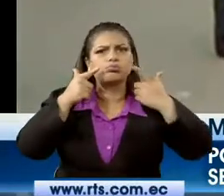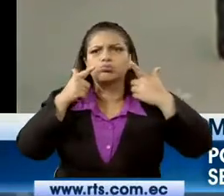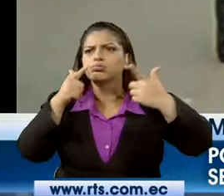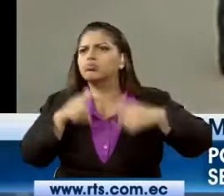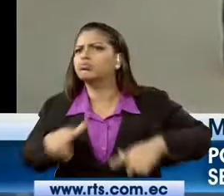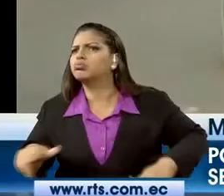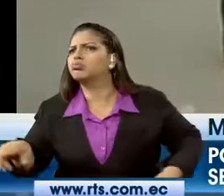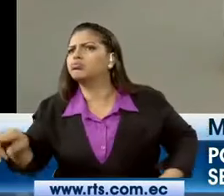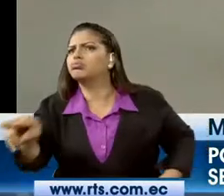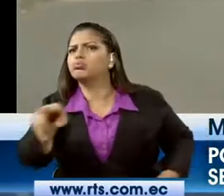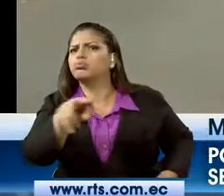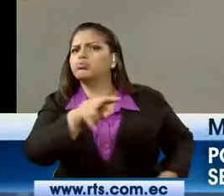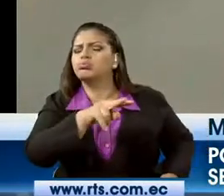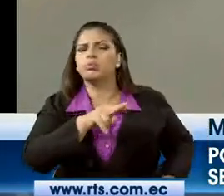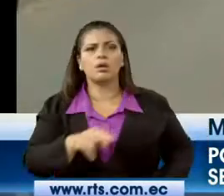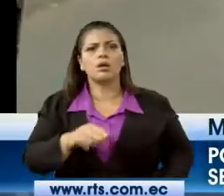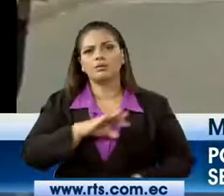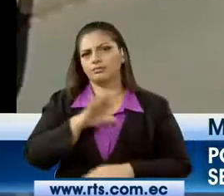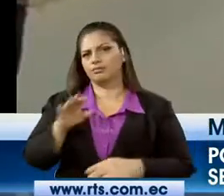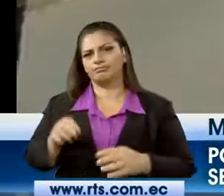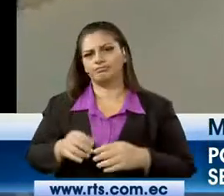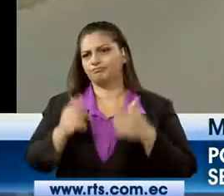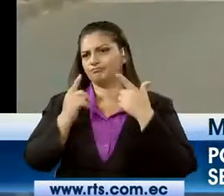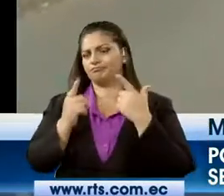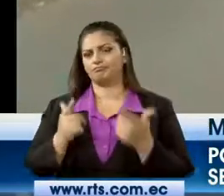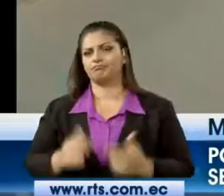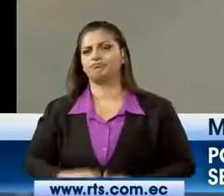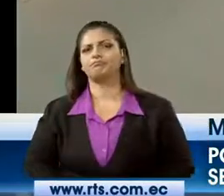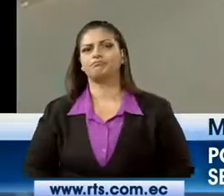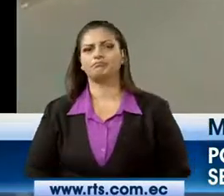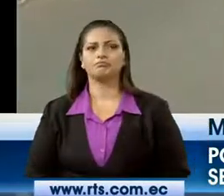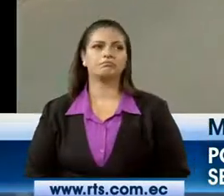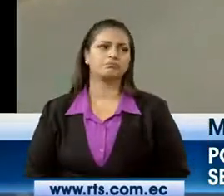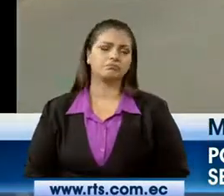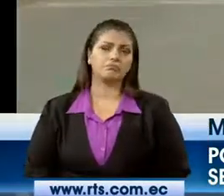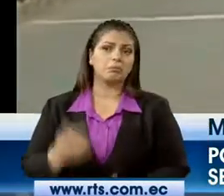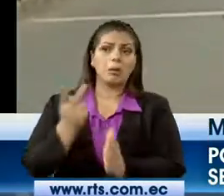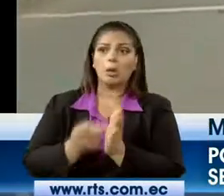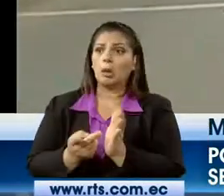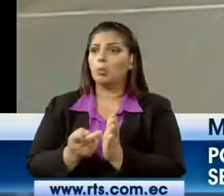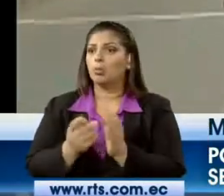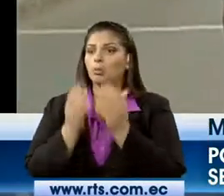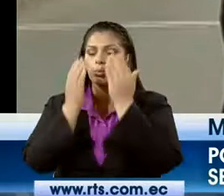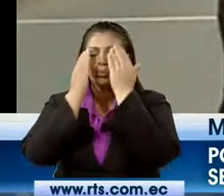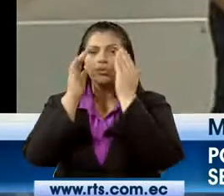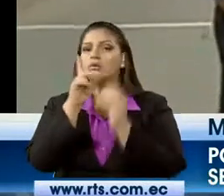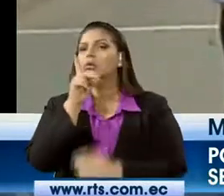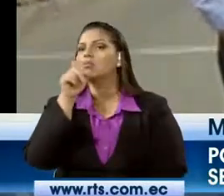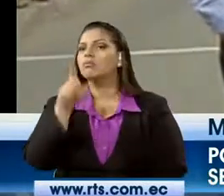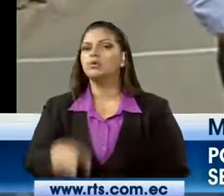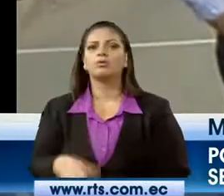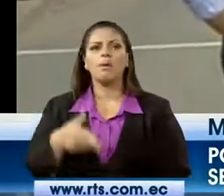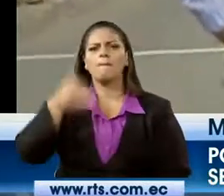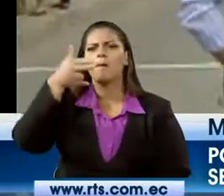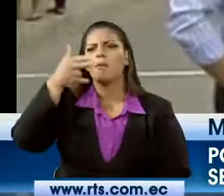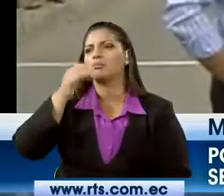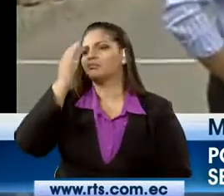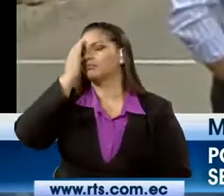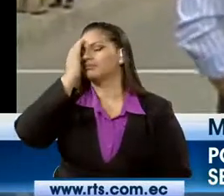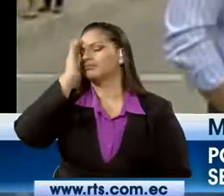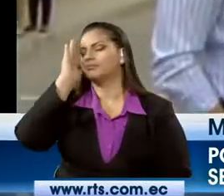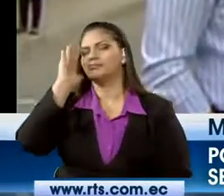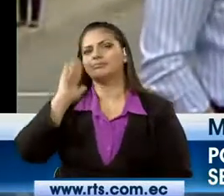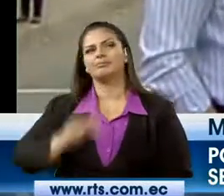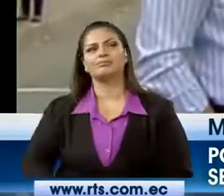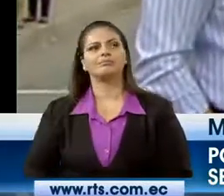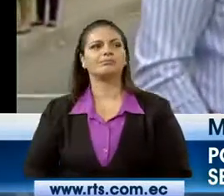todos los callejones y no se determinó qué persona hizo los disparos. Oportunamente, pues